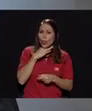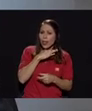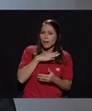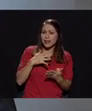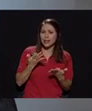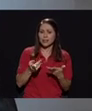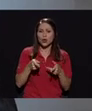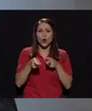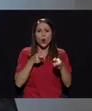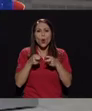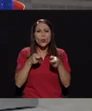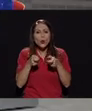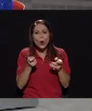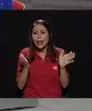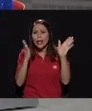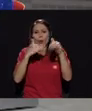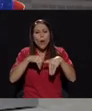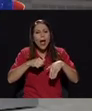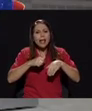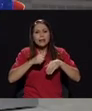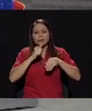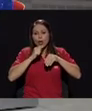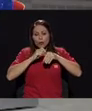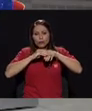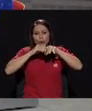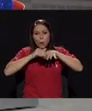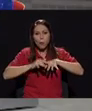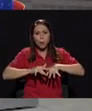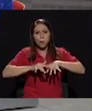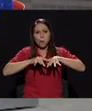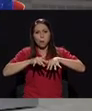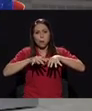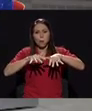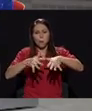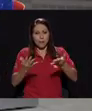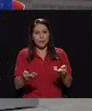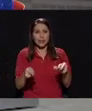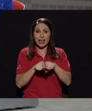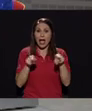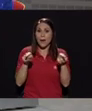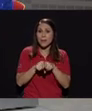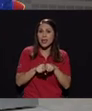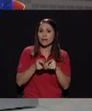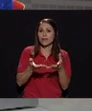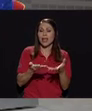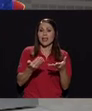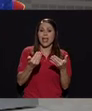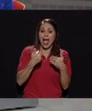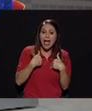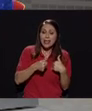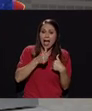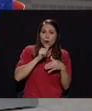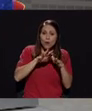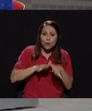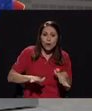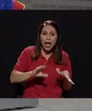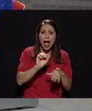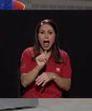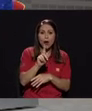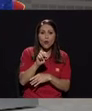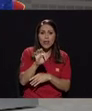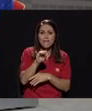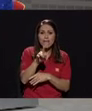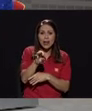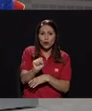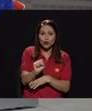control de las inundaciones, la carga y recarga de acuíferos, etc. En cambio, los